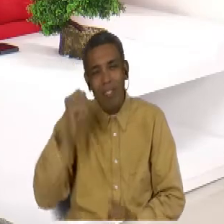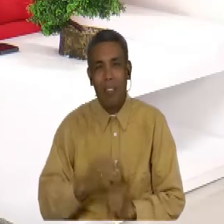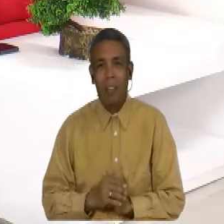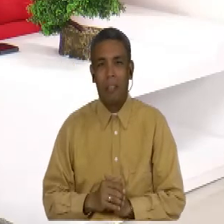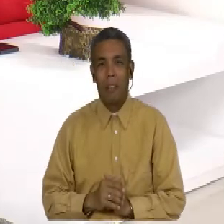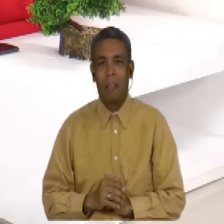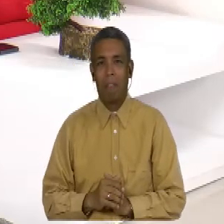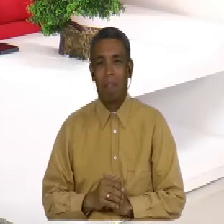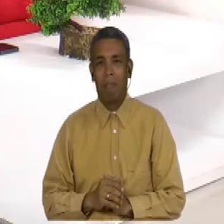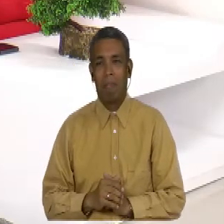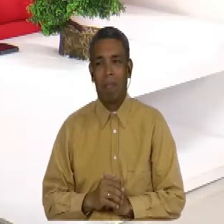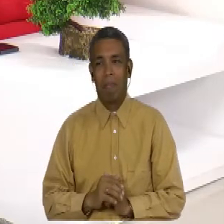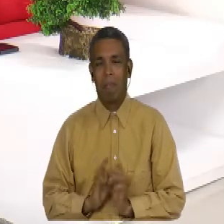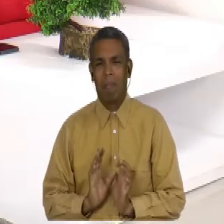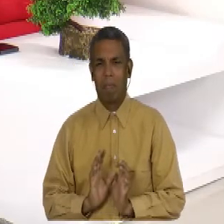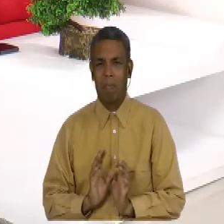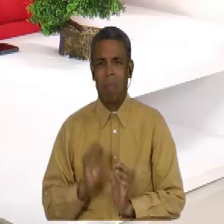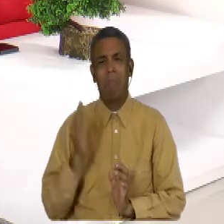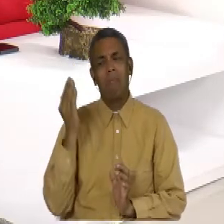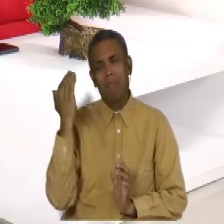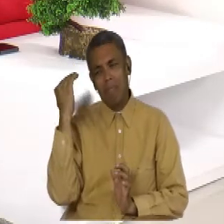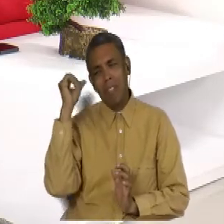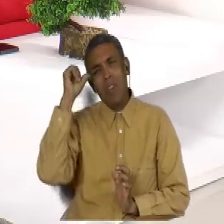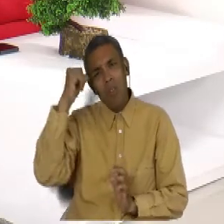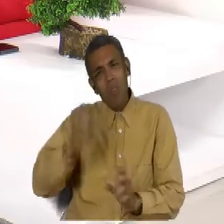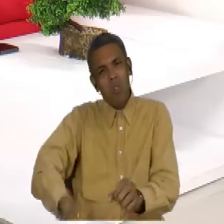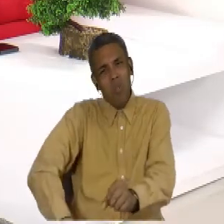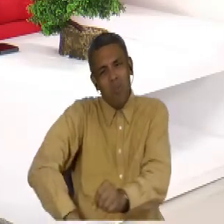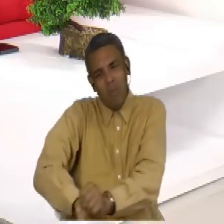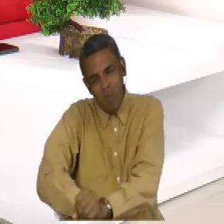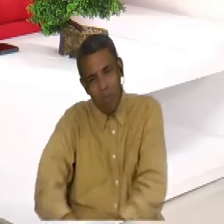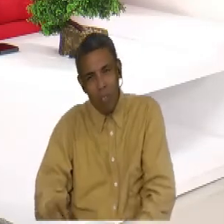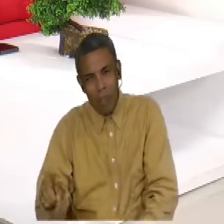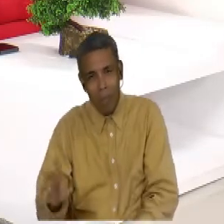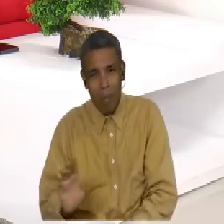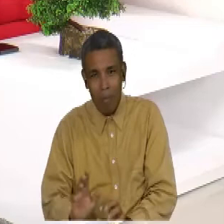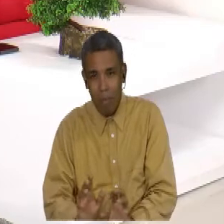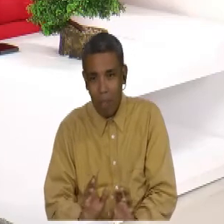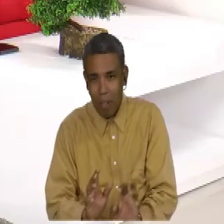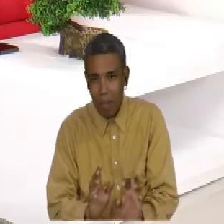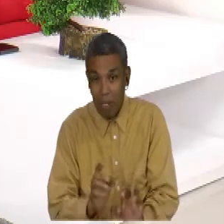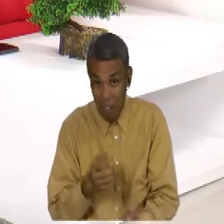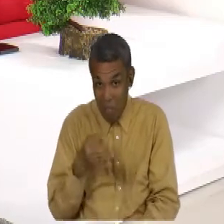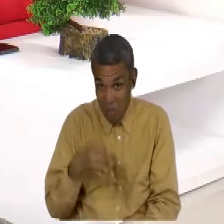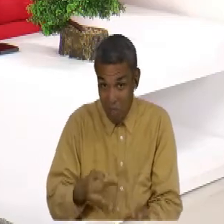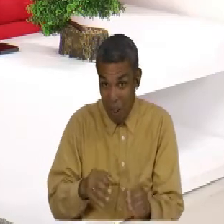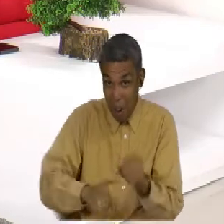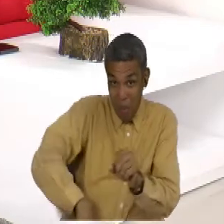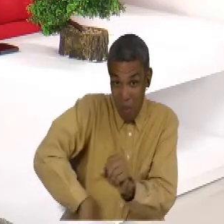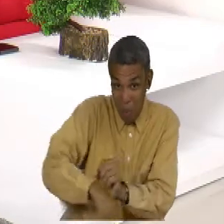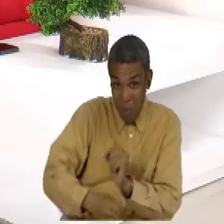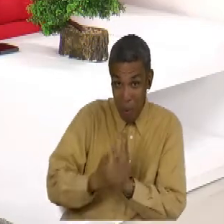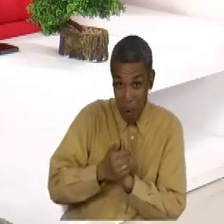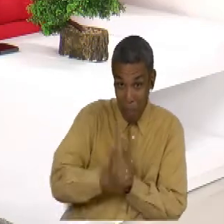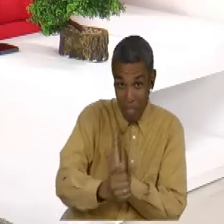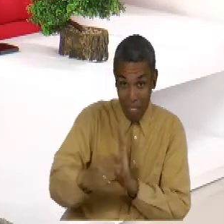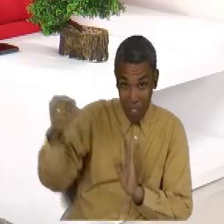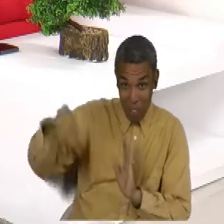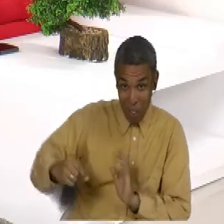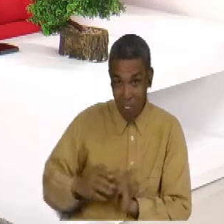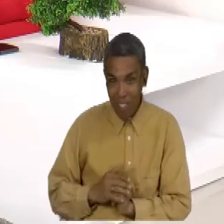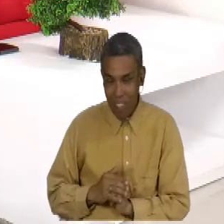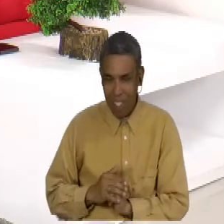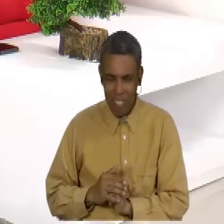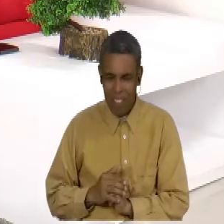jugué ni con los lápices de colores. Entonces, pero, ¿en serio, ¿no? Sí, sí. De hecho, hacíamos